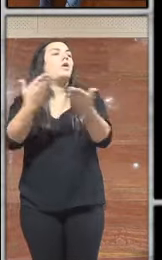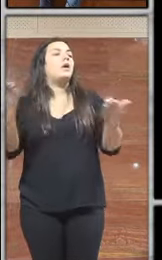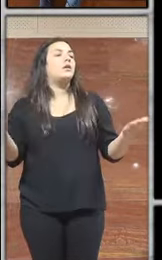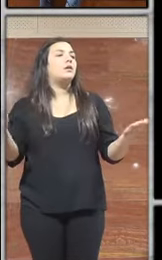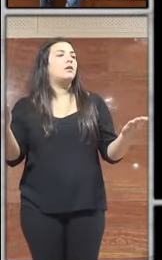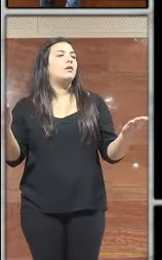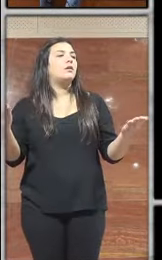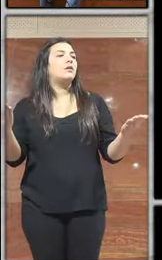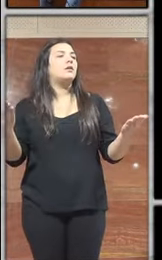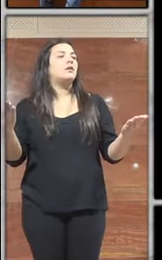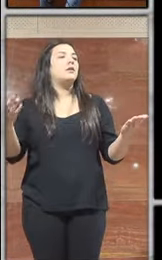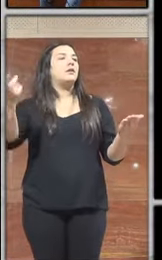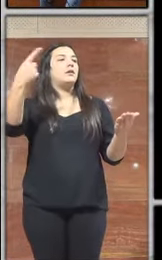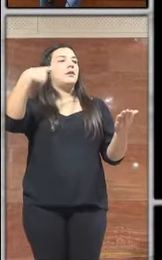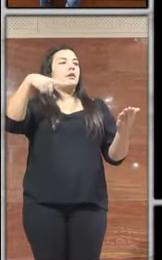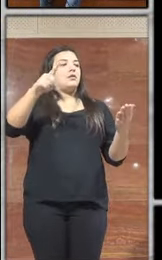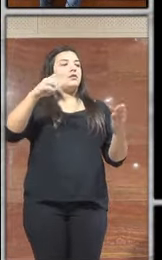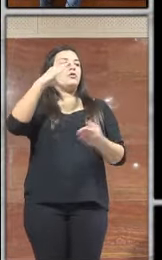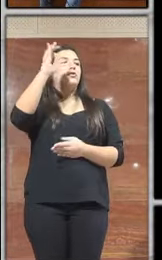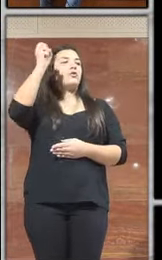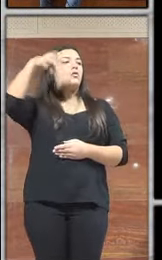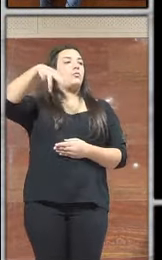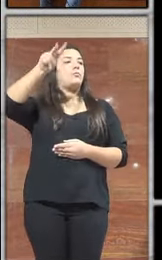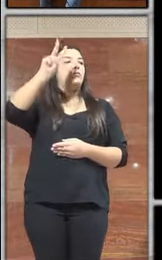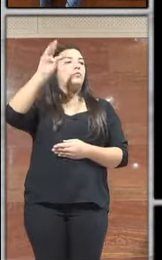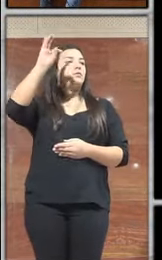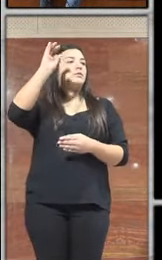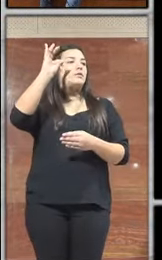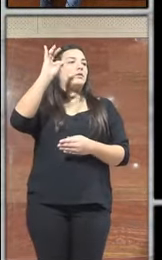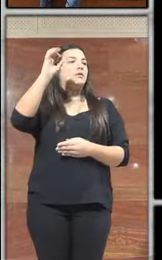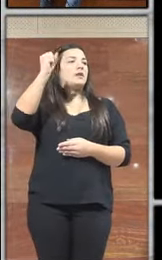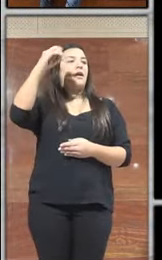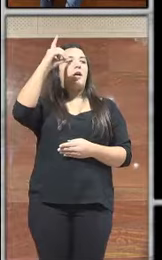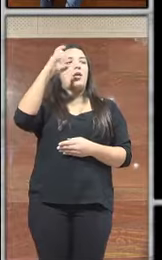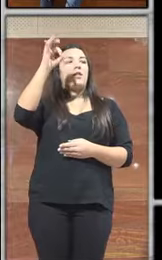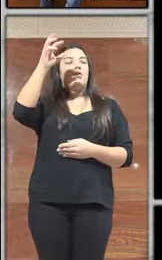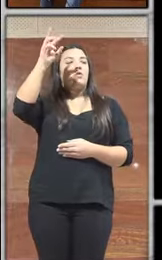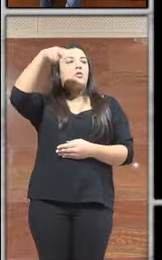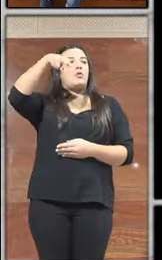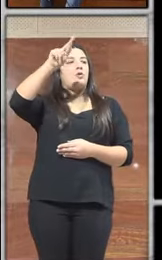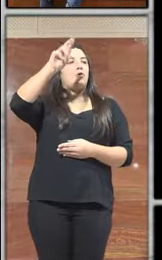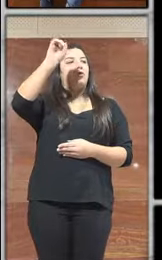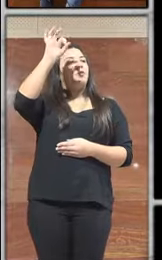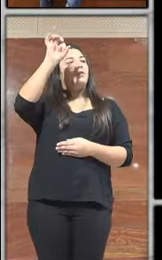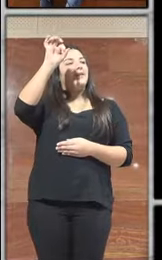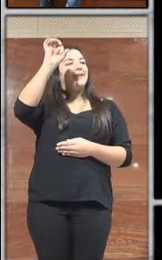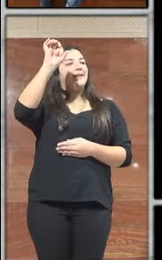también hacen conmutadores teclados especiales adaptación de teclados de periféricos y todo ese tipo de cosas